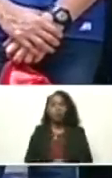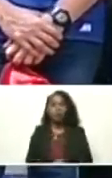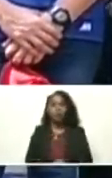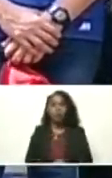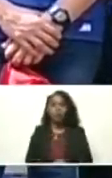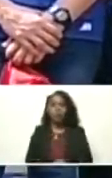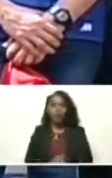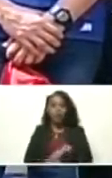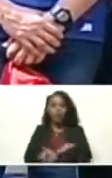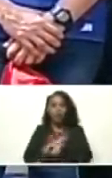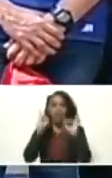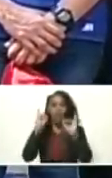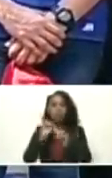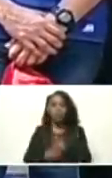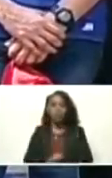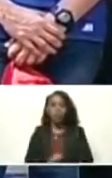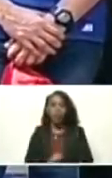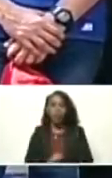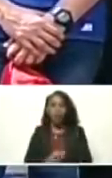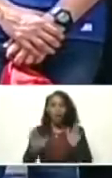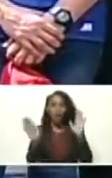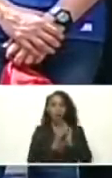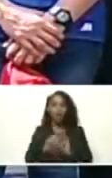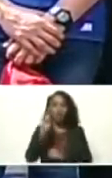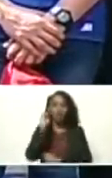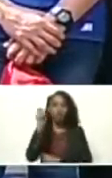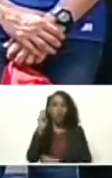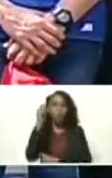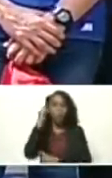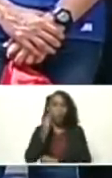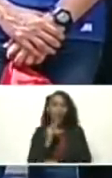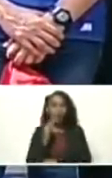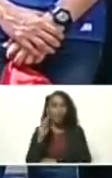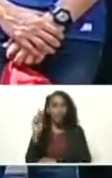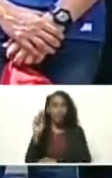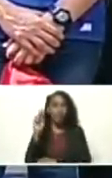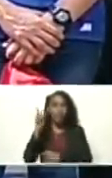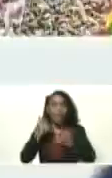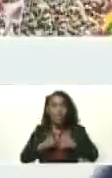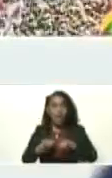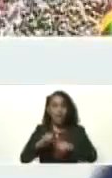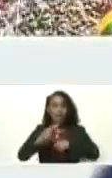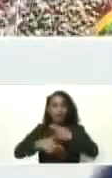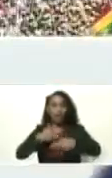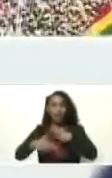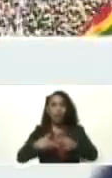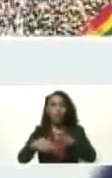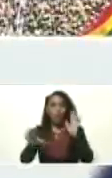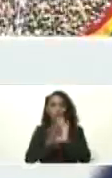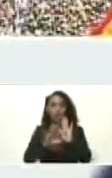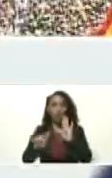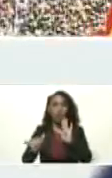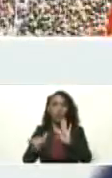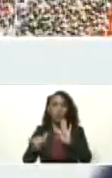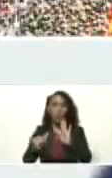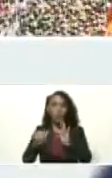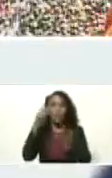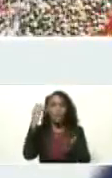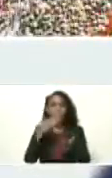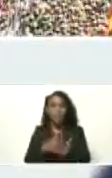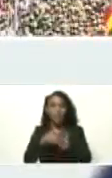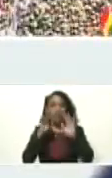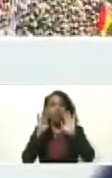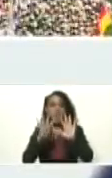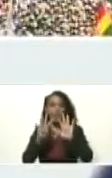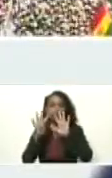y acabar con la Constitución bolivariana, hija de la Revolución Constituyente de